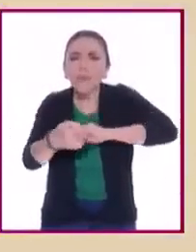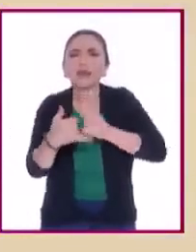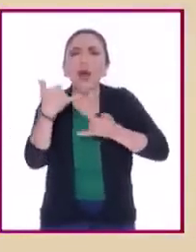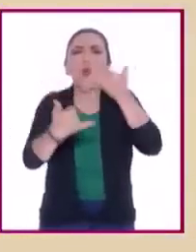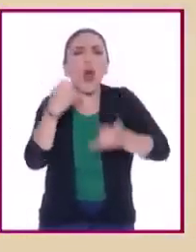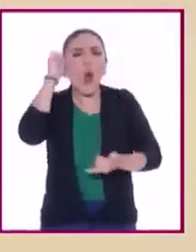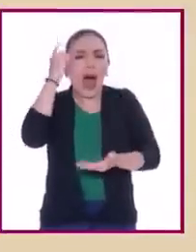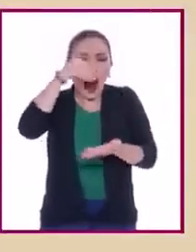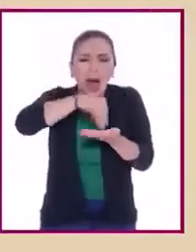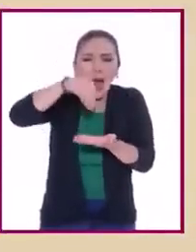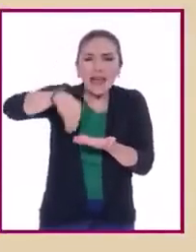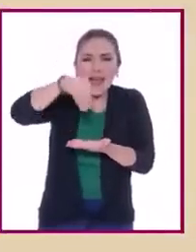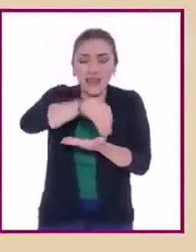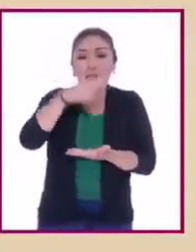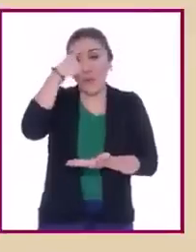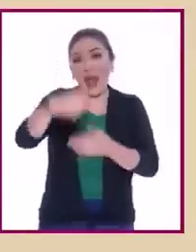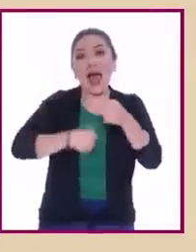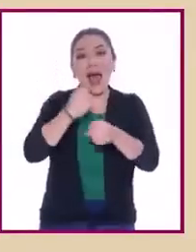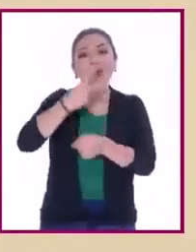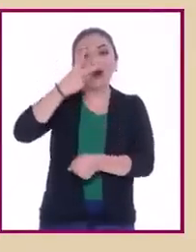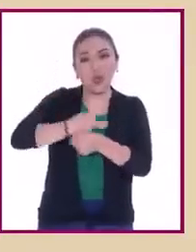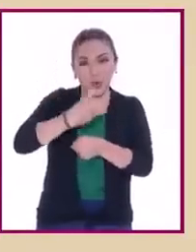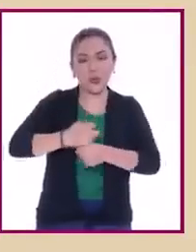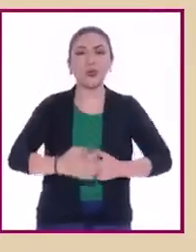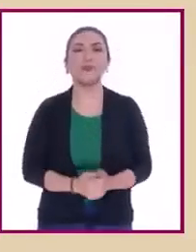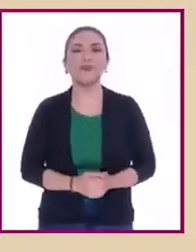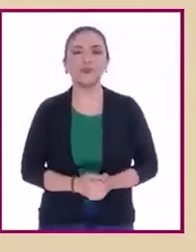múltiples lenguajes de segundo grado